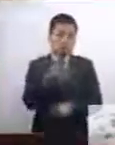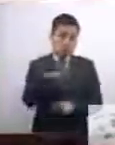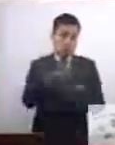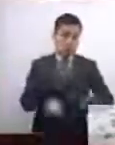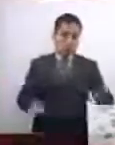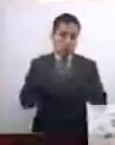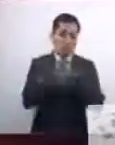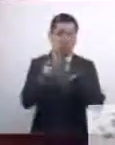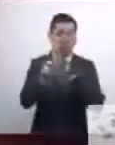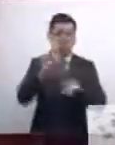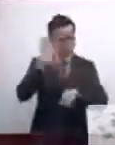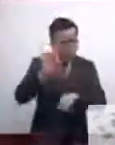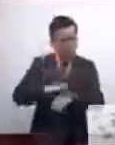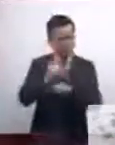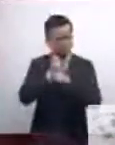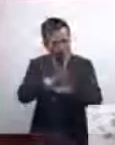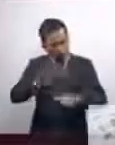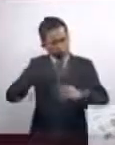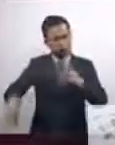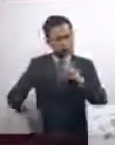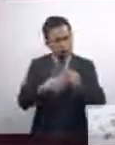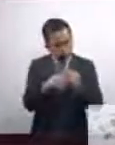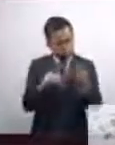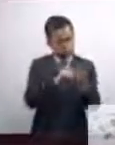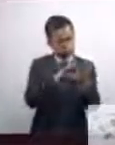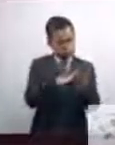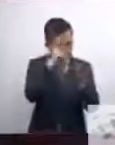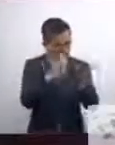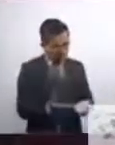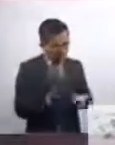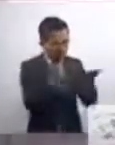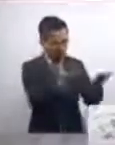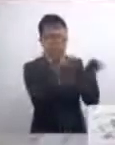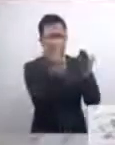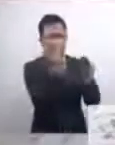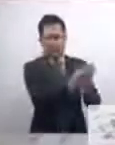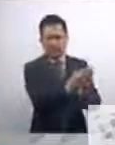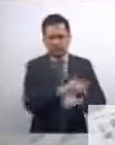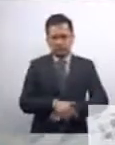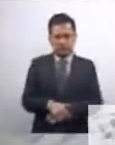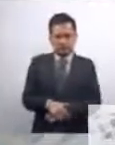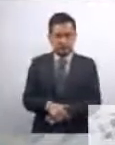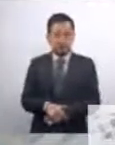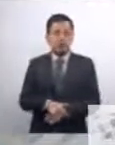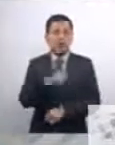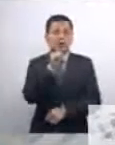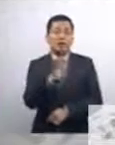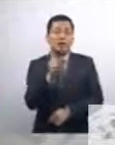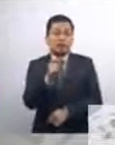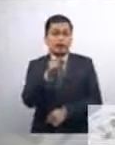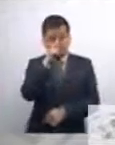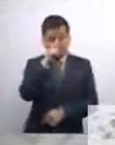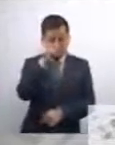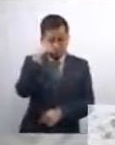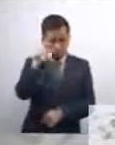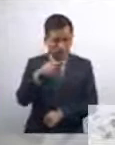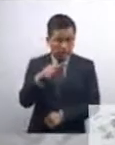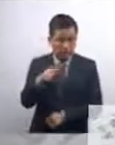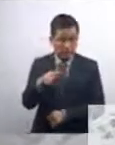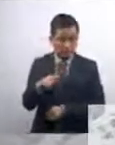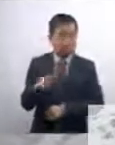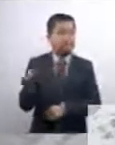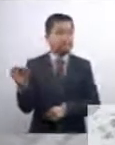de información adicional. De la misma manera, no existe una vinculación al hecho de que